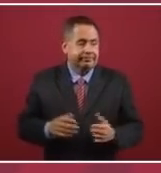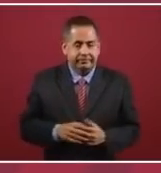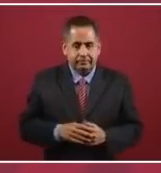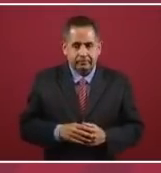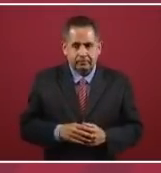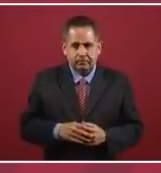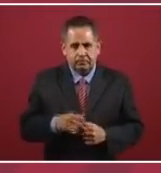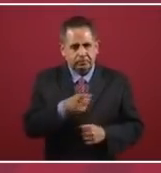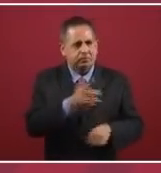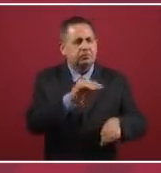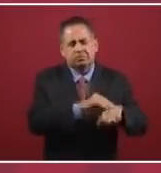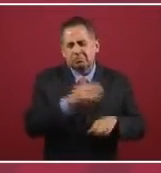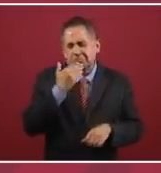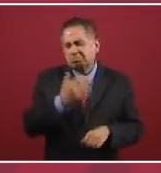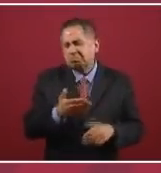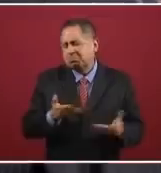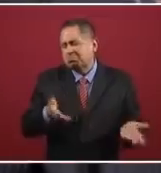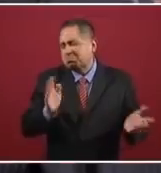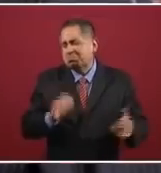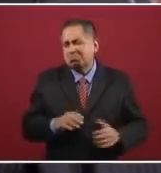se han portado bien.